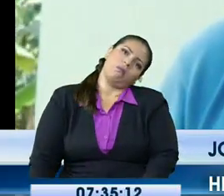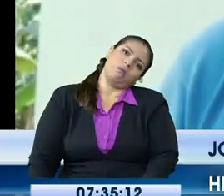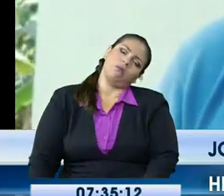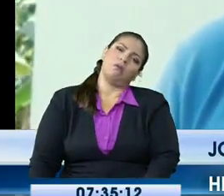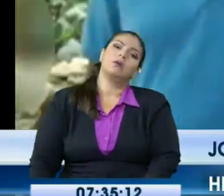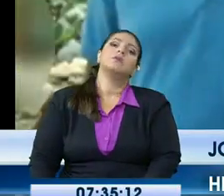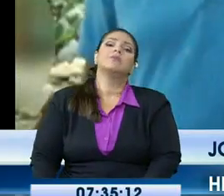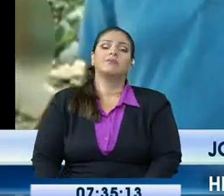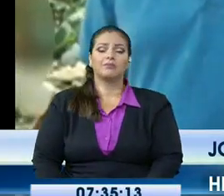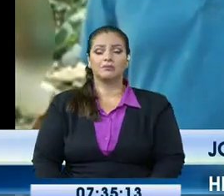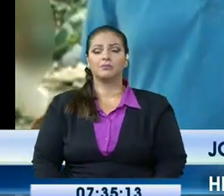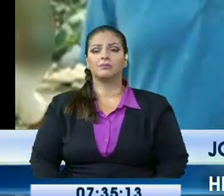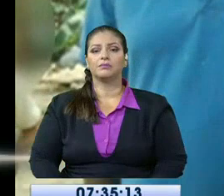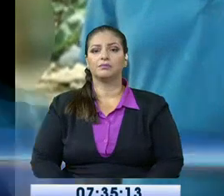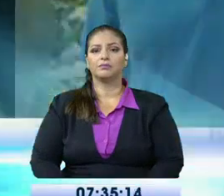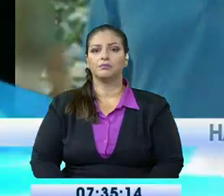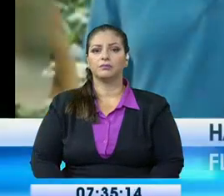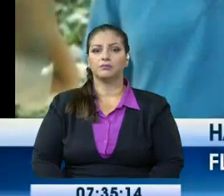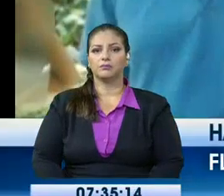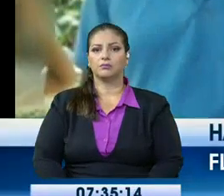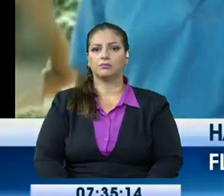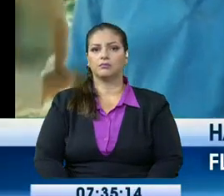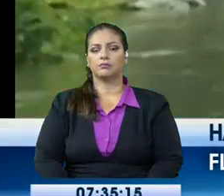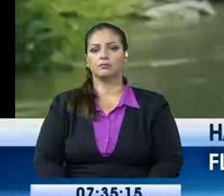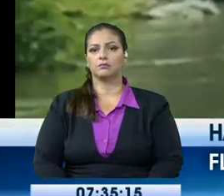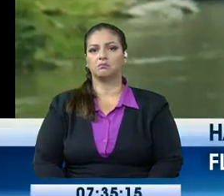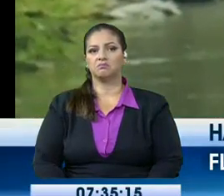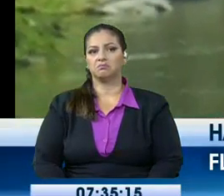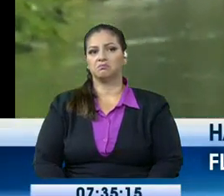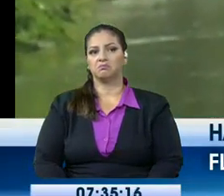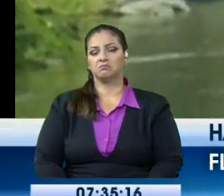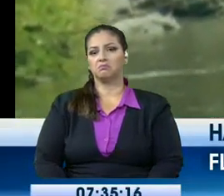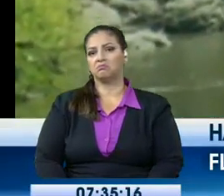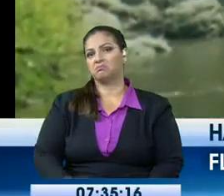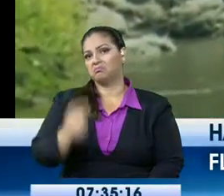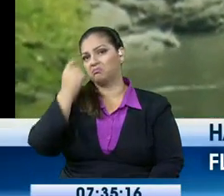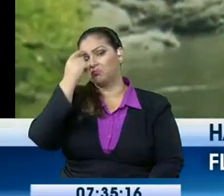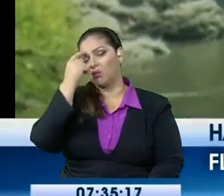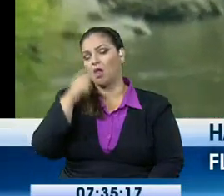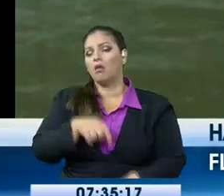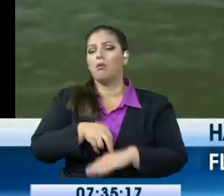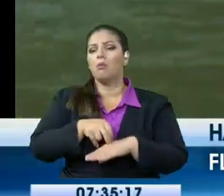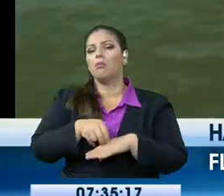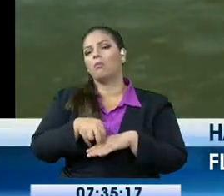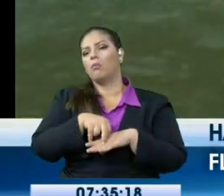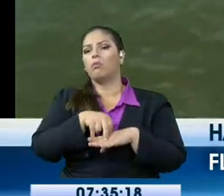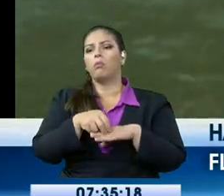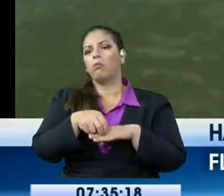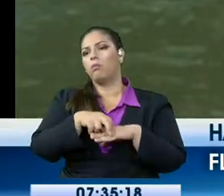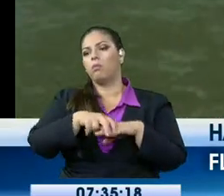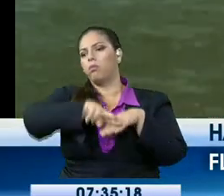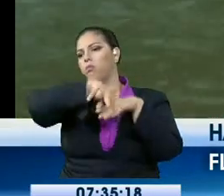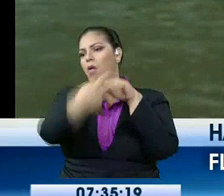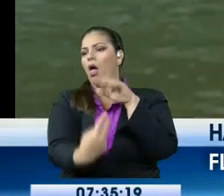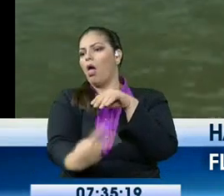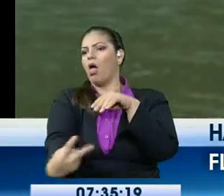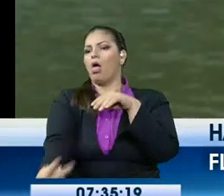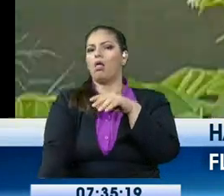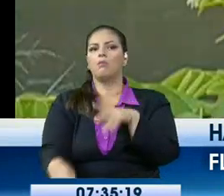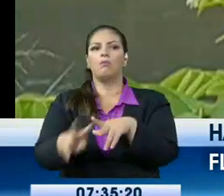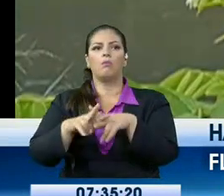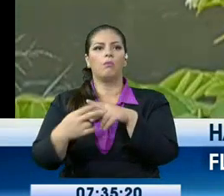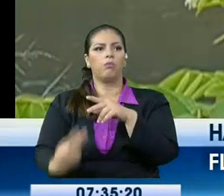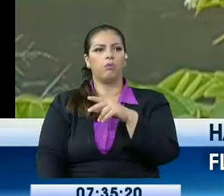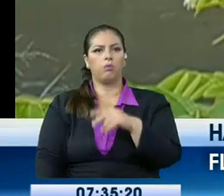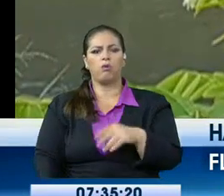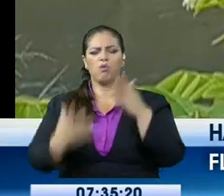se lo llevó. Y por aquellos problemas médicos creen que sufrió un resbalón o caída que provocó que inmediatamente se ahogara. El cuerpo no presentaba heridas